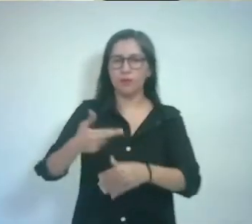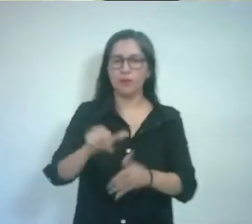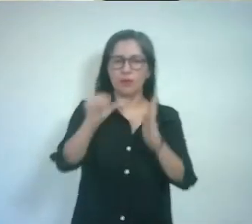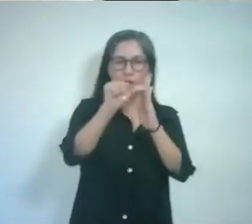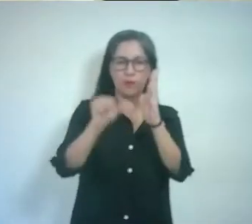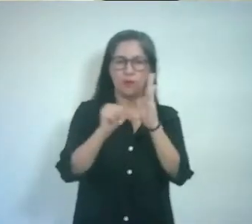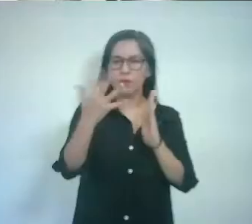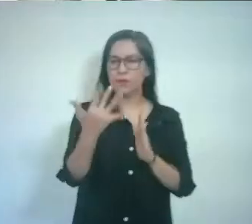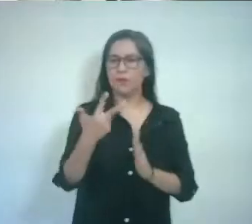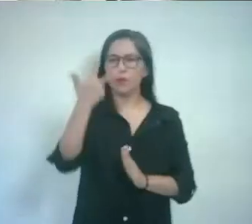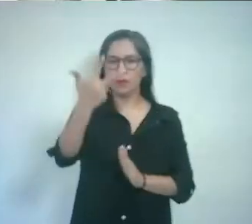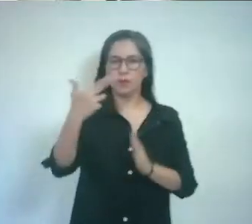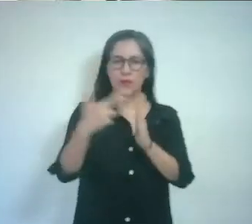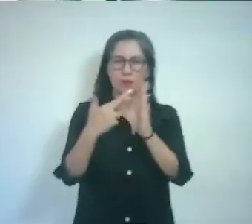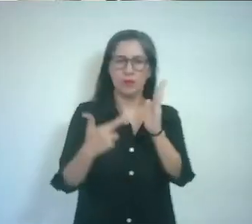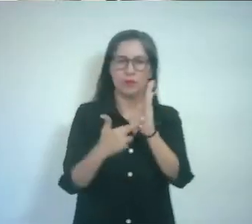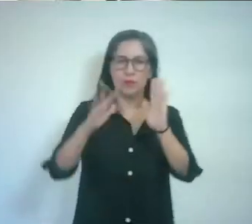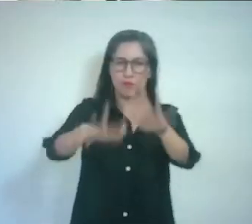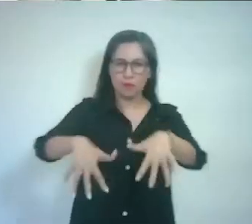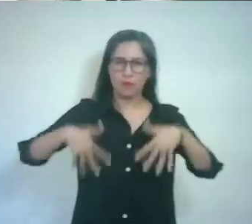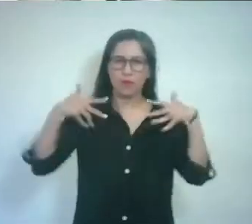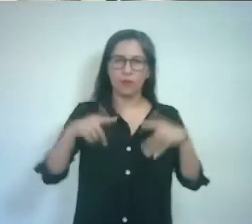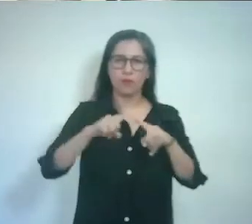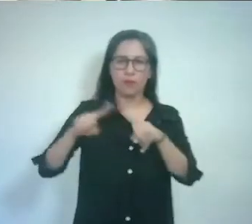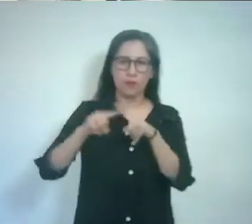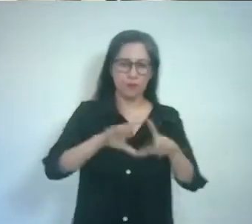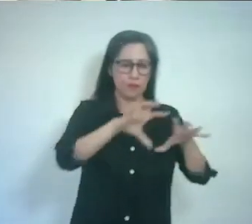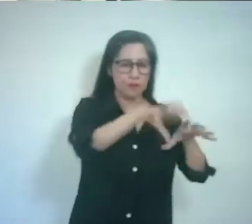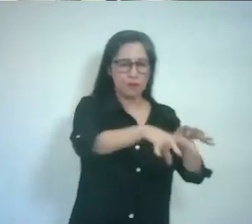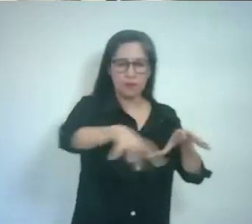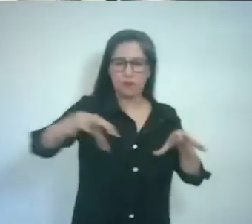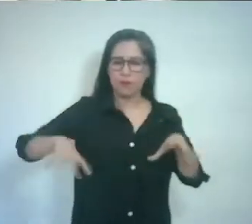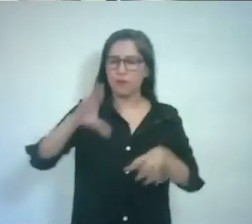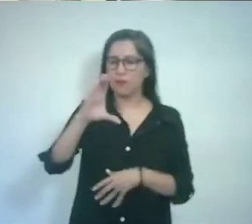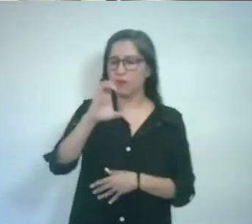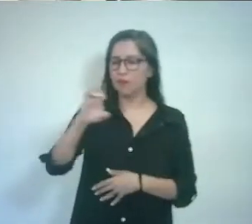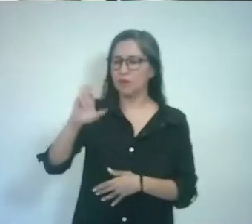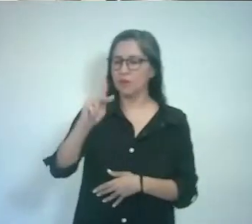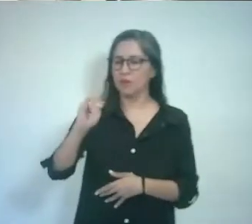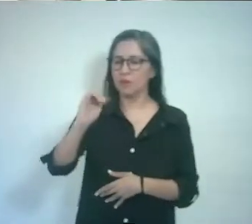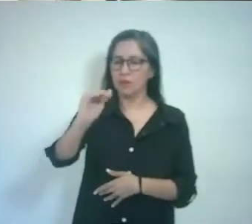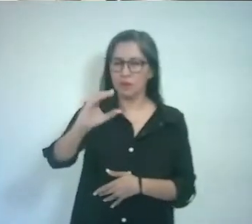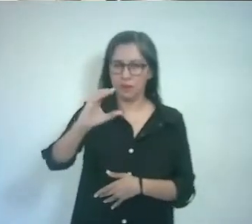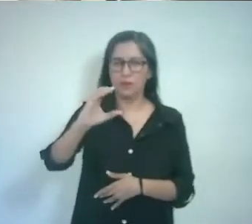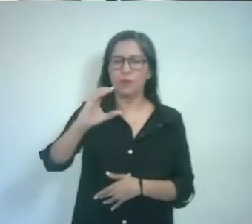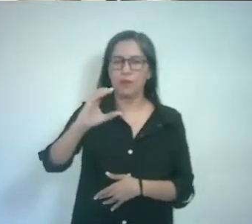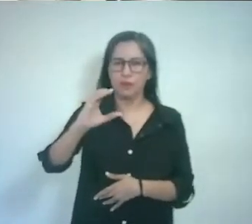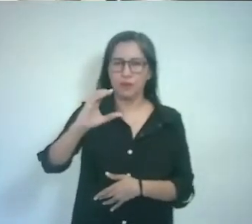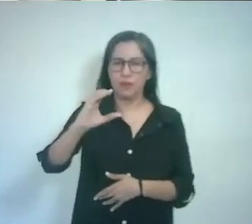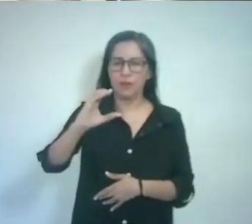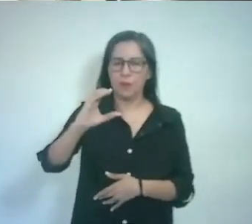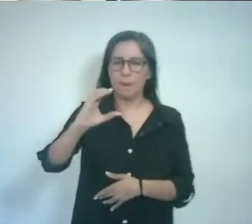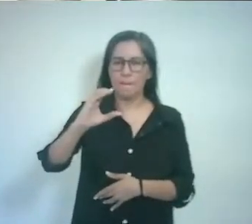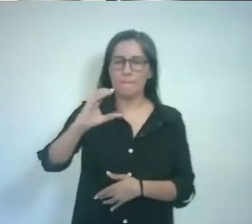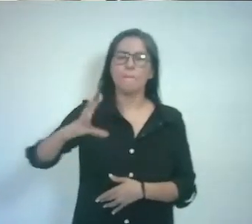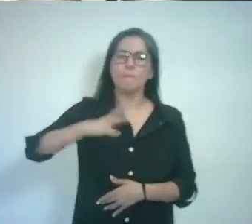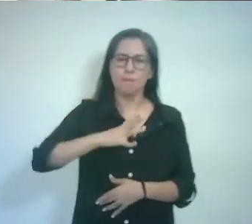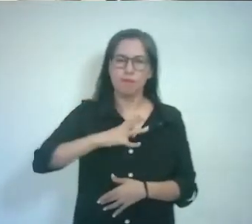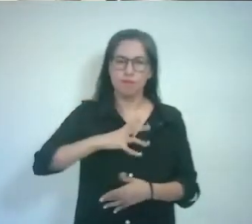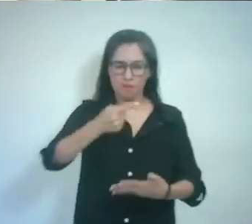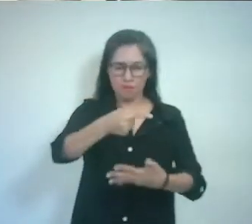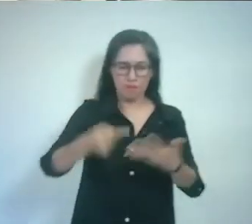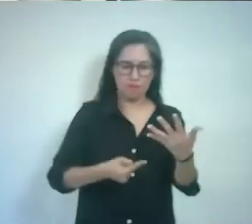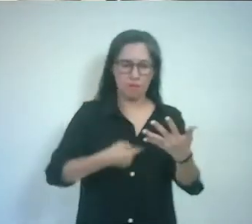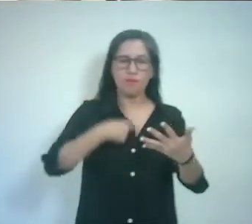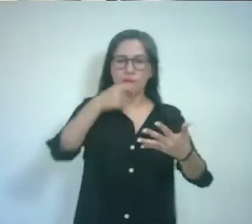58 del reglamento de sesiones de los organismos electorales del Consejo Estatal Electoral y de Participación Ciudadana dispone que al tratar cada